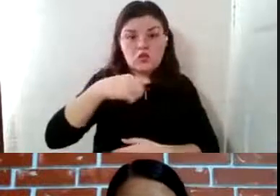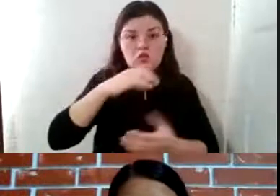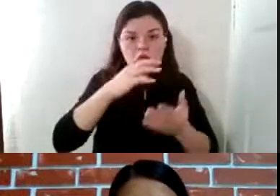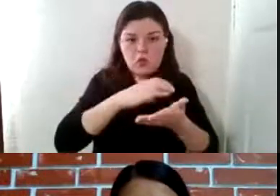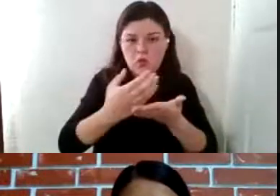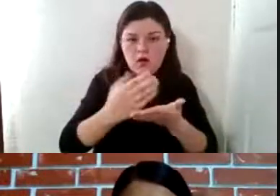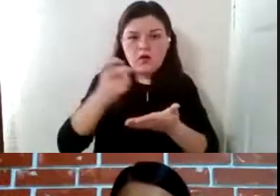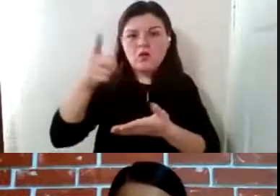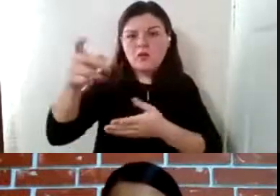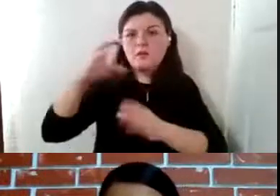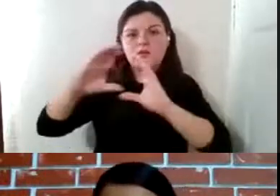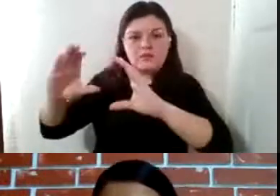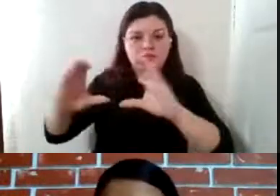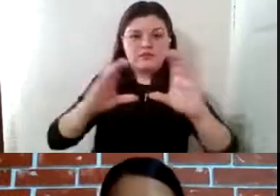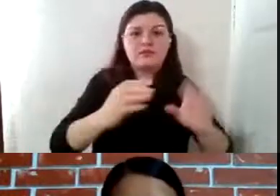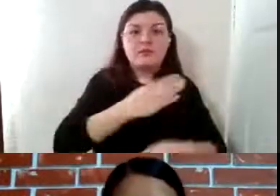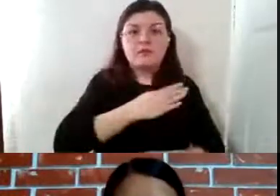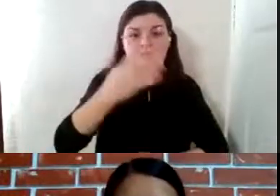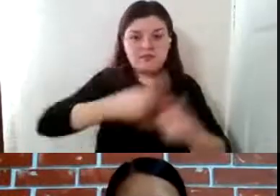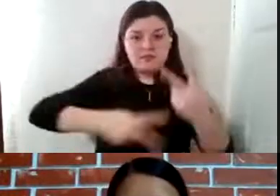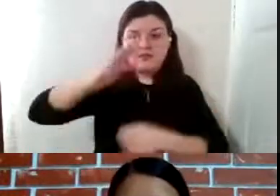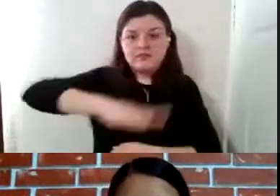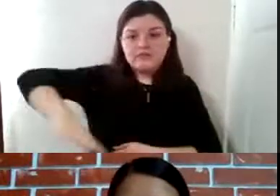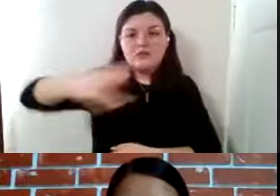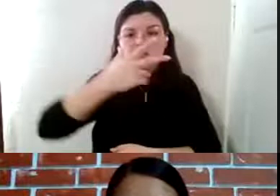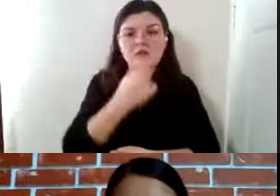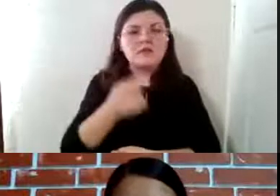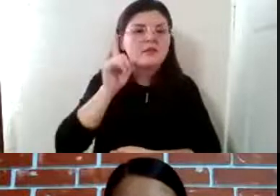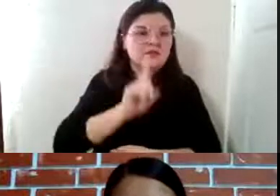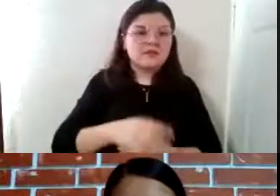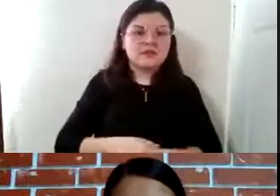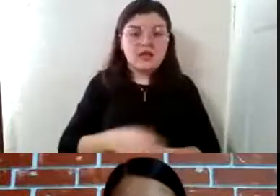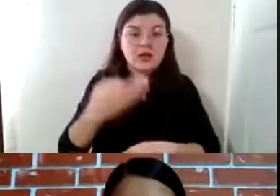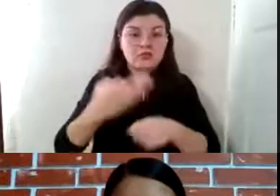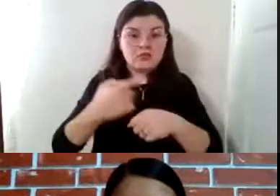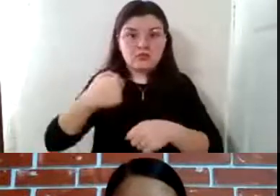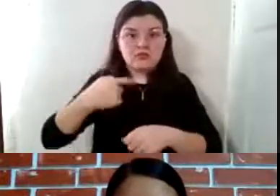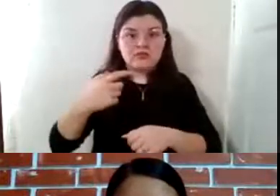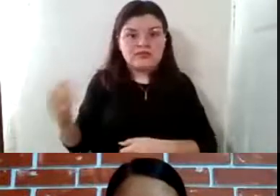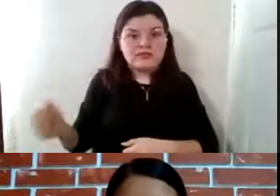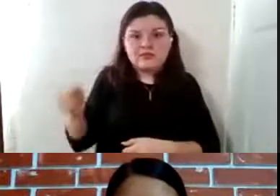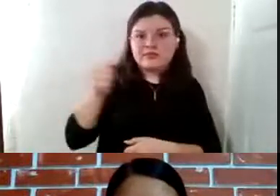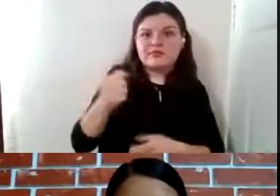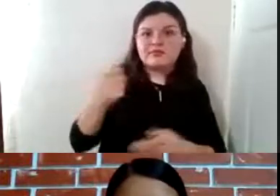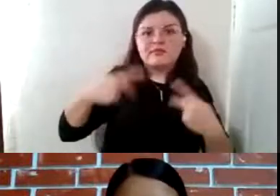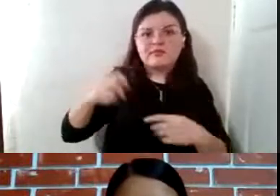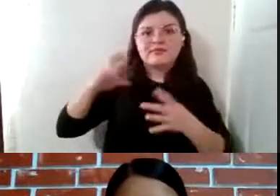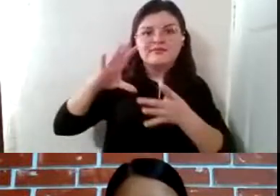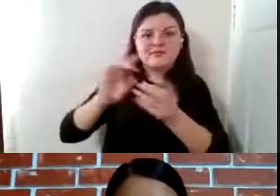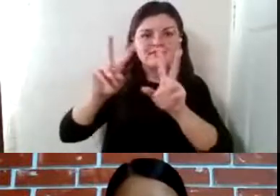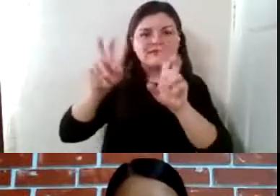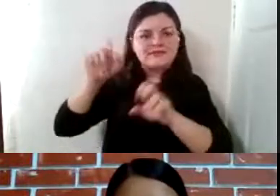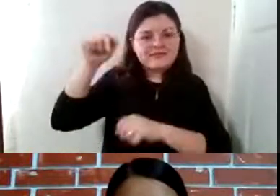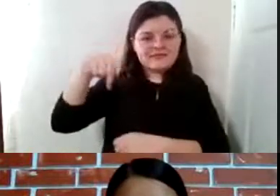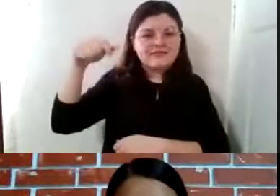y bienvenidas a todos y a todas. Les voy a presentar a la persona que nos va a brindar este taller. Tengo el